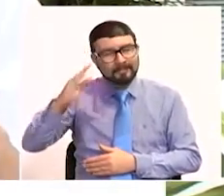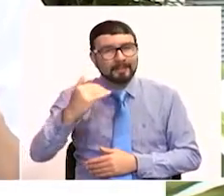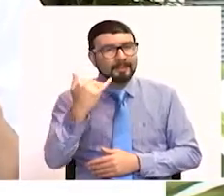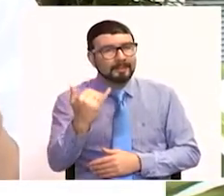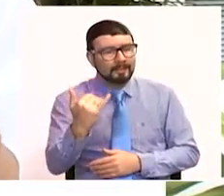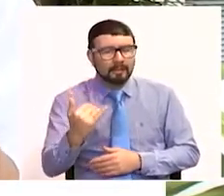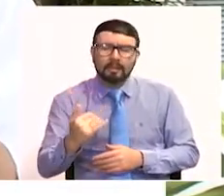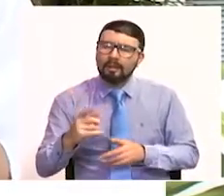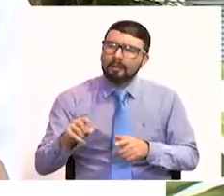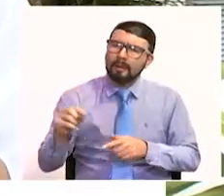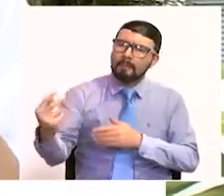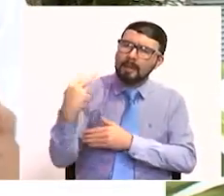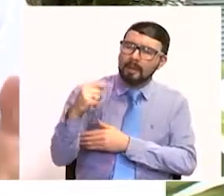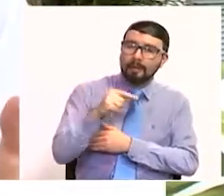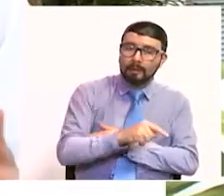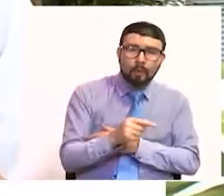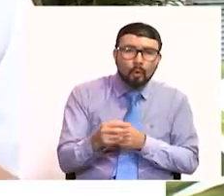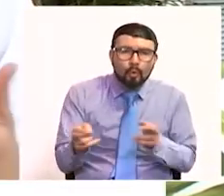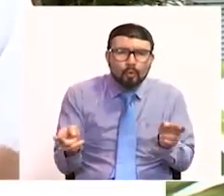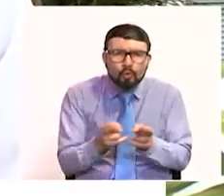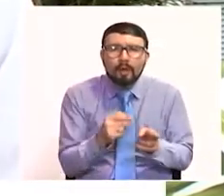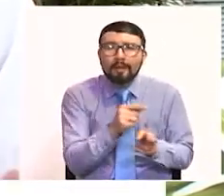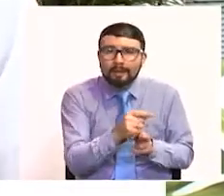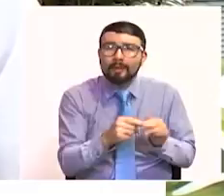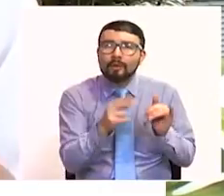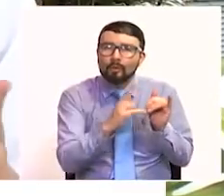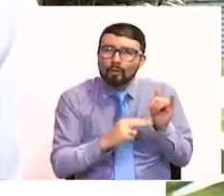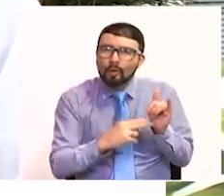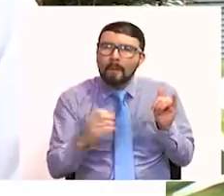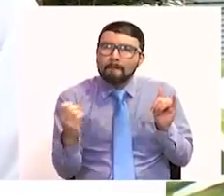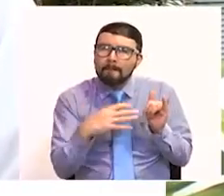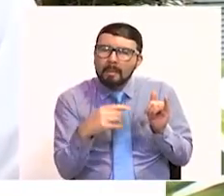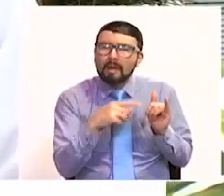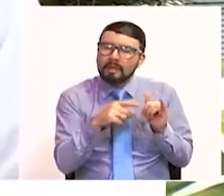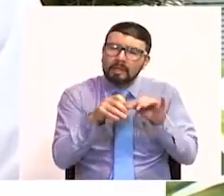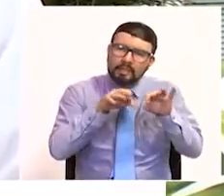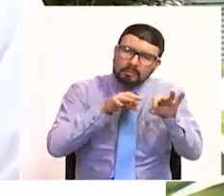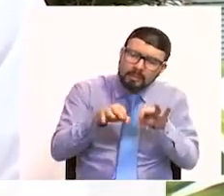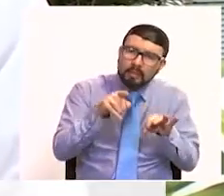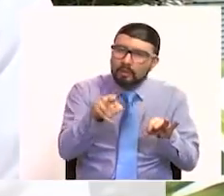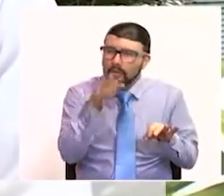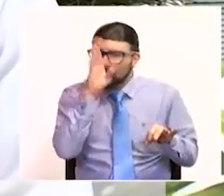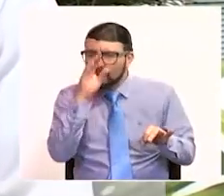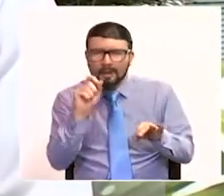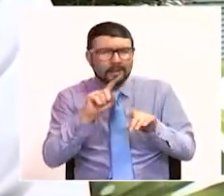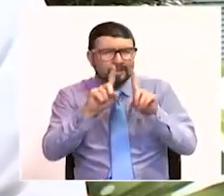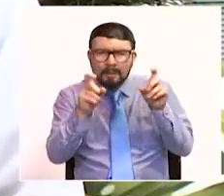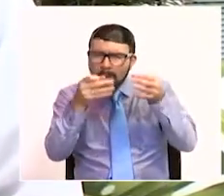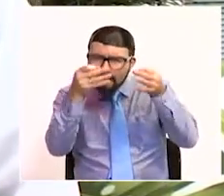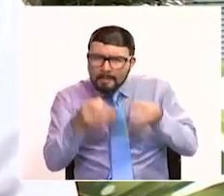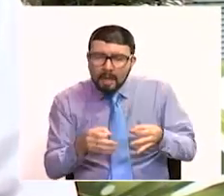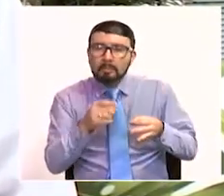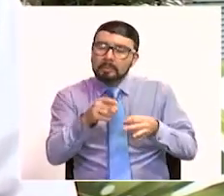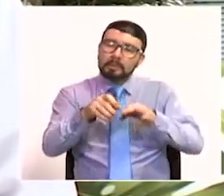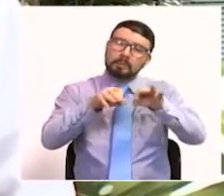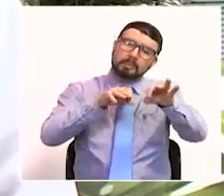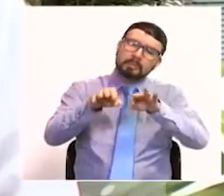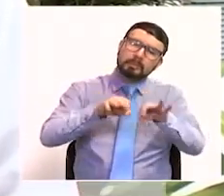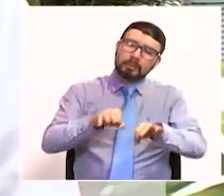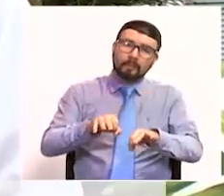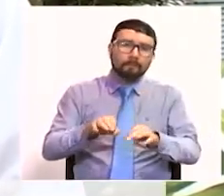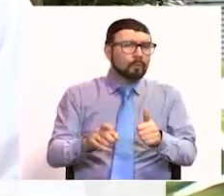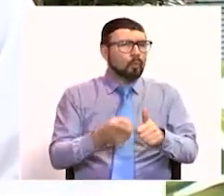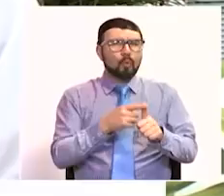secciones cortas de YouTube para explicar y sacarlos de duda frente a algunos temas. En especial uno que es